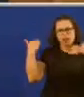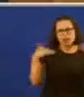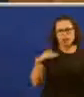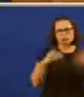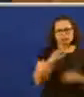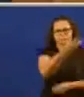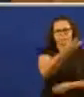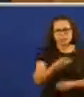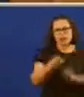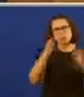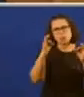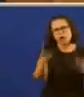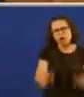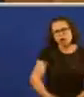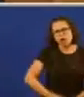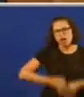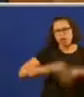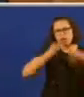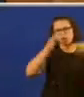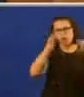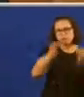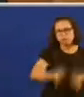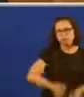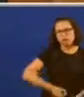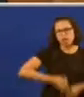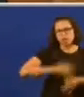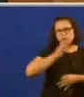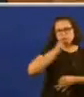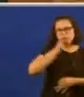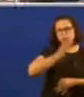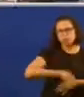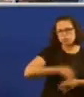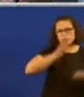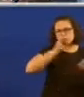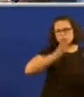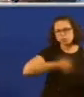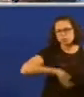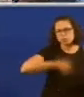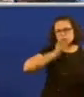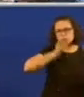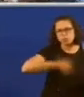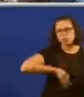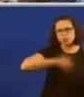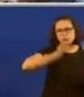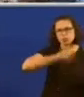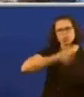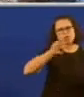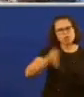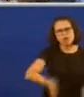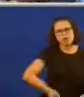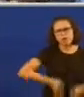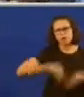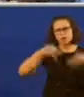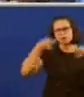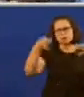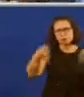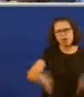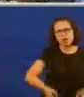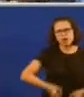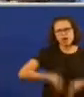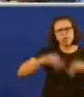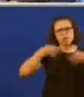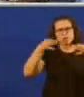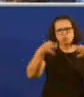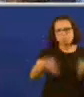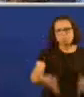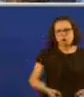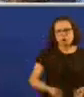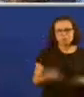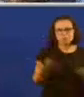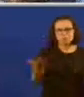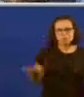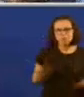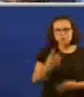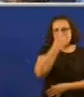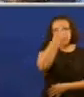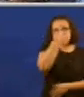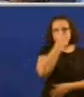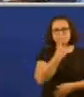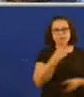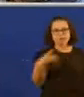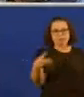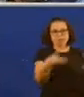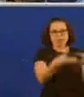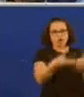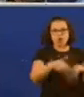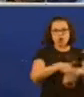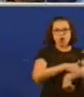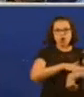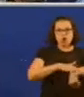ben coas mismas promesas, coas mismas cousas unha e outra vez. Efectivamente, a imase do seu goberno